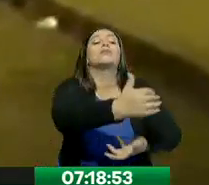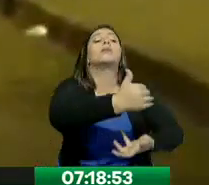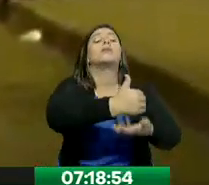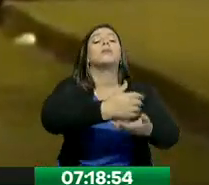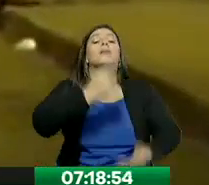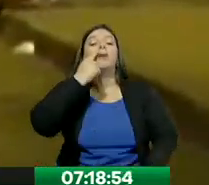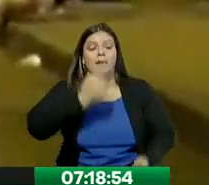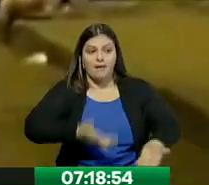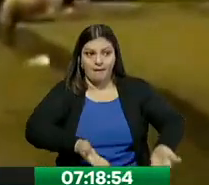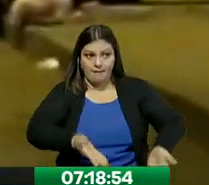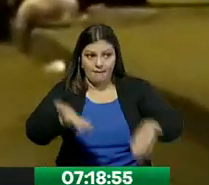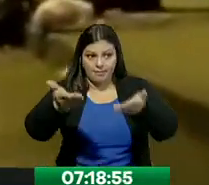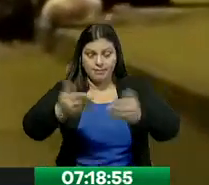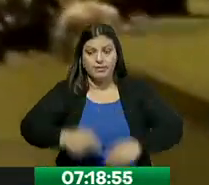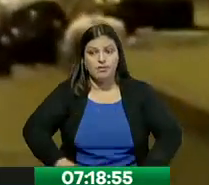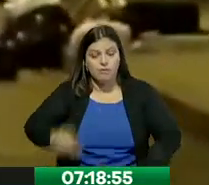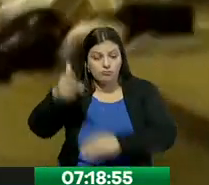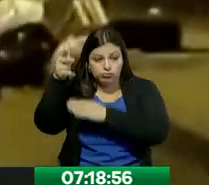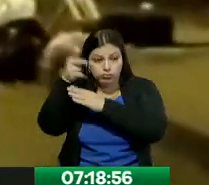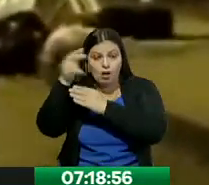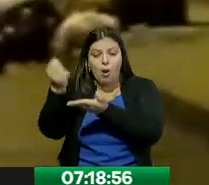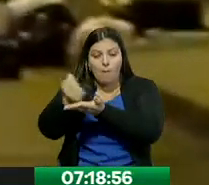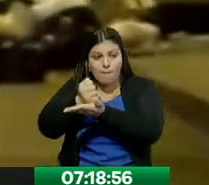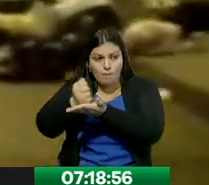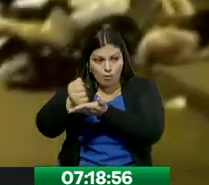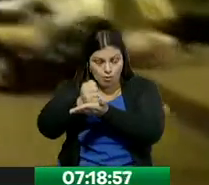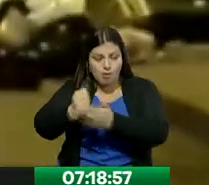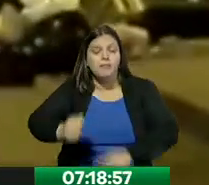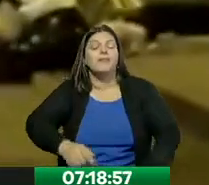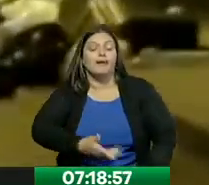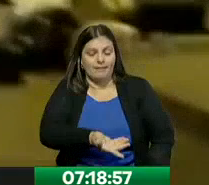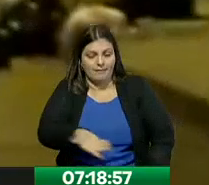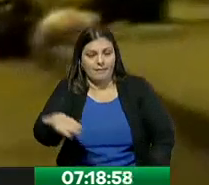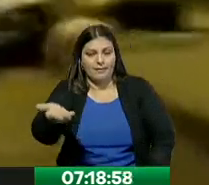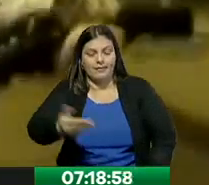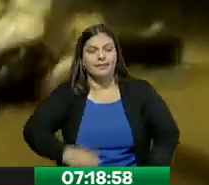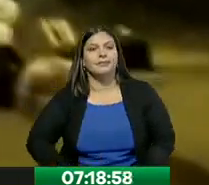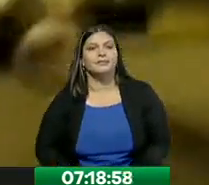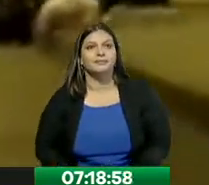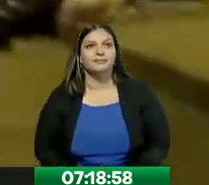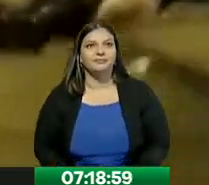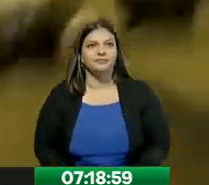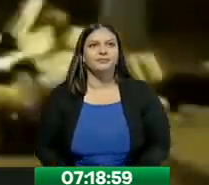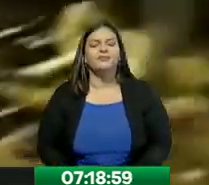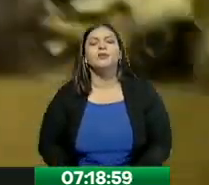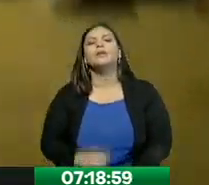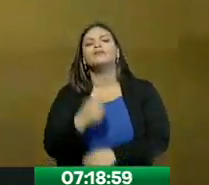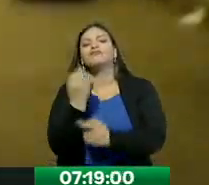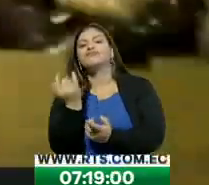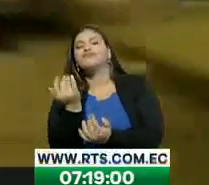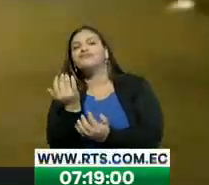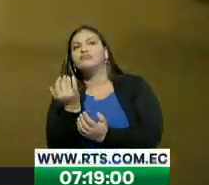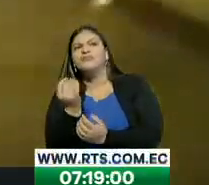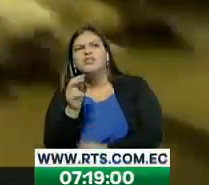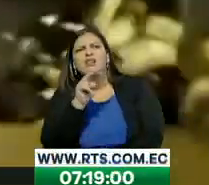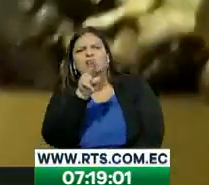esperábamos, observamos a otro ocupante de vehículo arrojar 3 bultos de desechos.